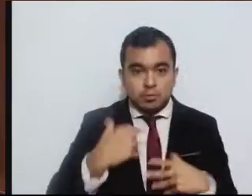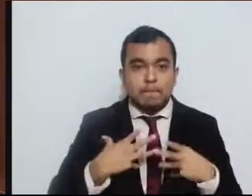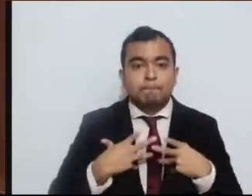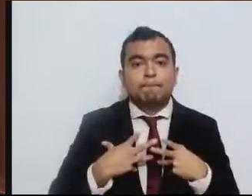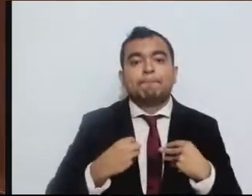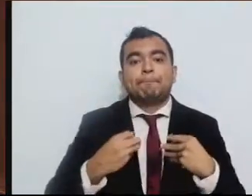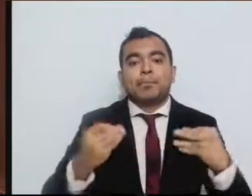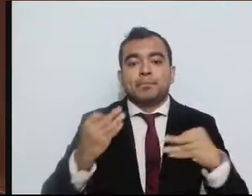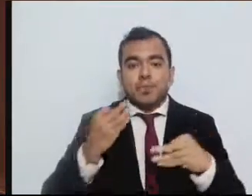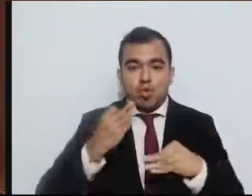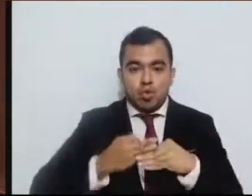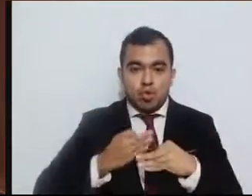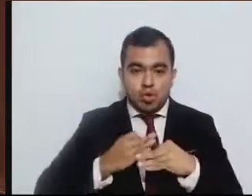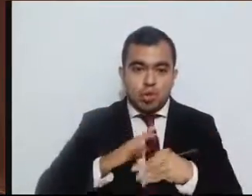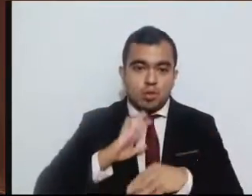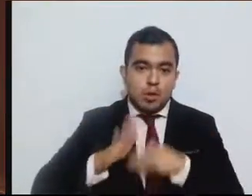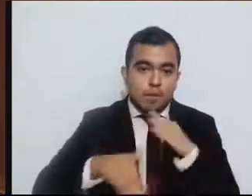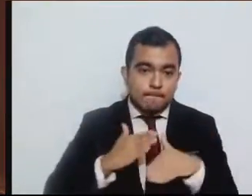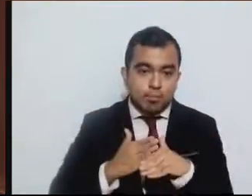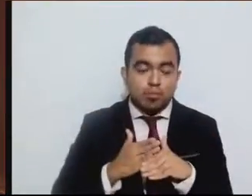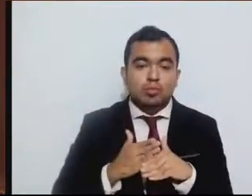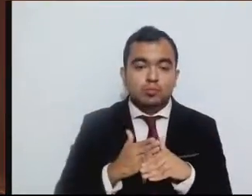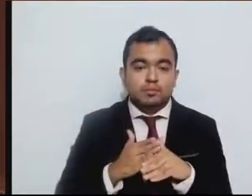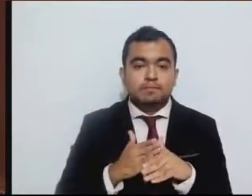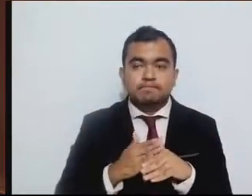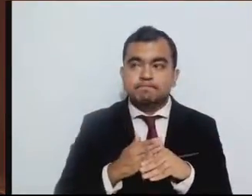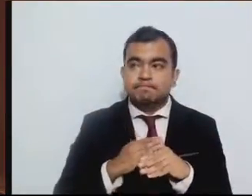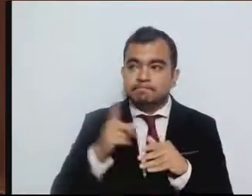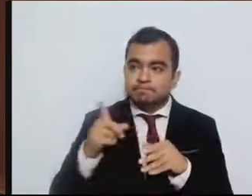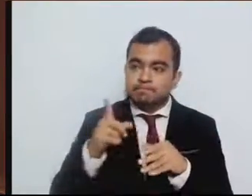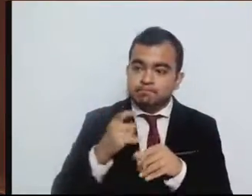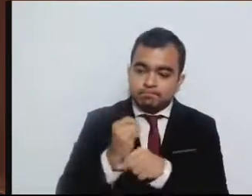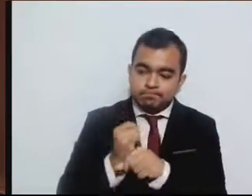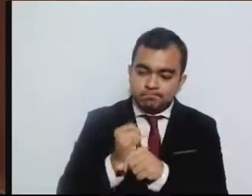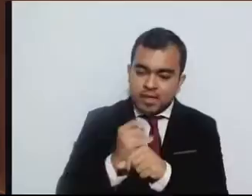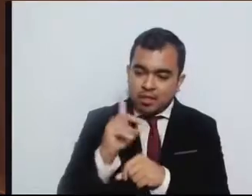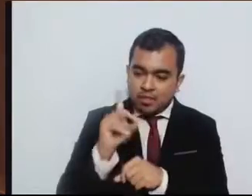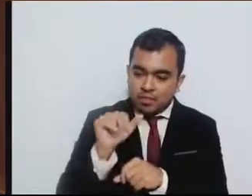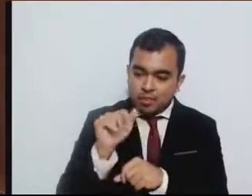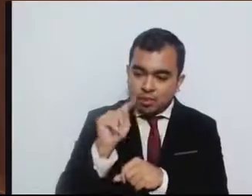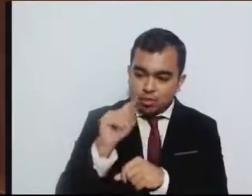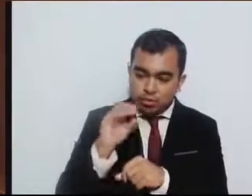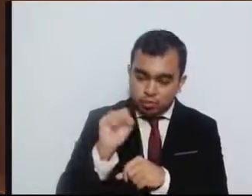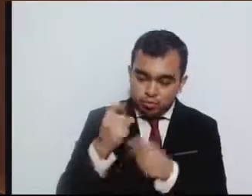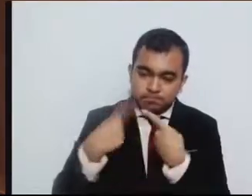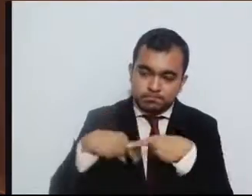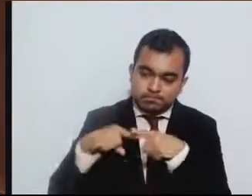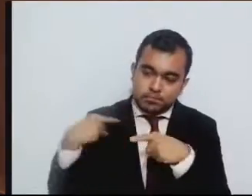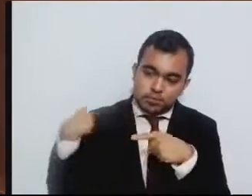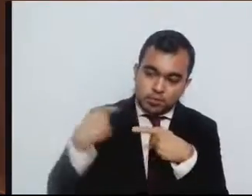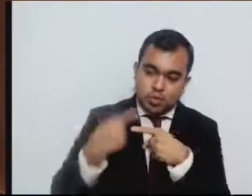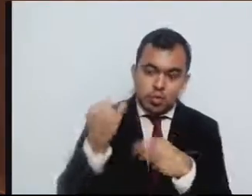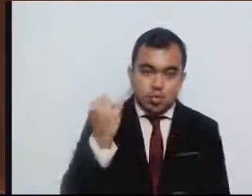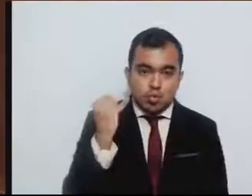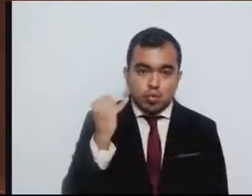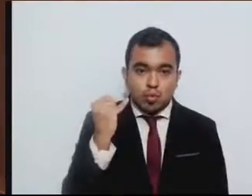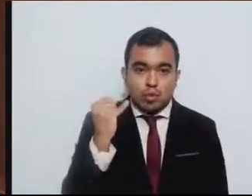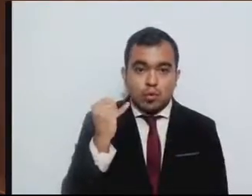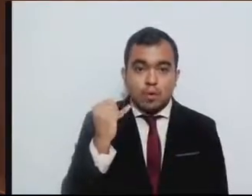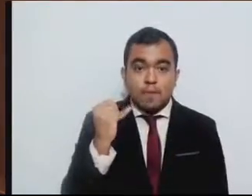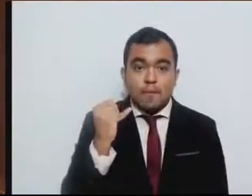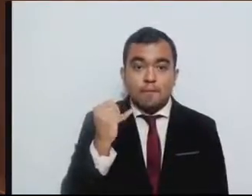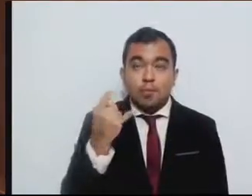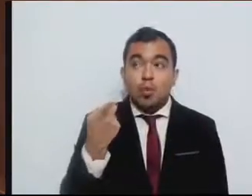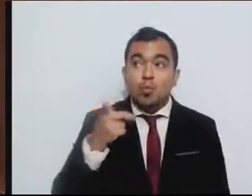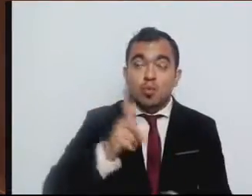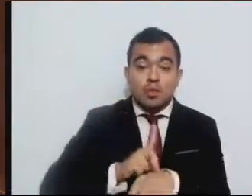estamos atravesando, de acuerdo con los datos recabados hasta junio de este año. Un promedio de 28 menores al día